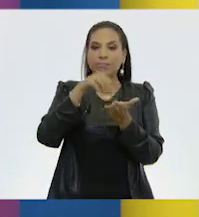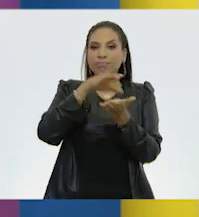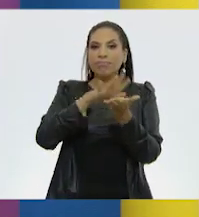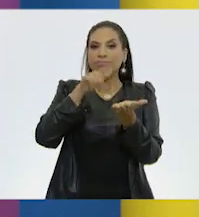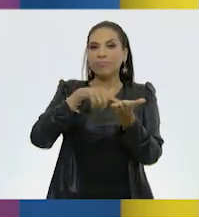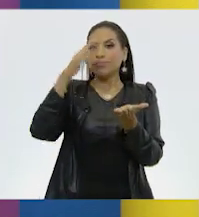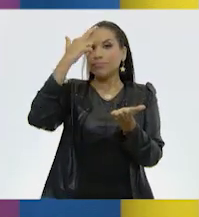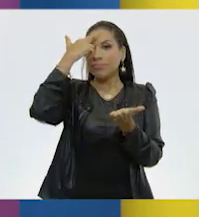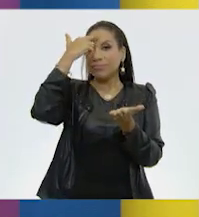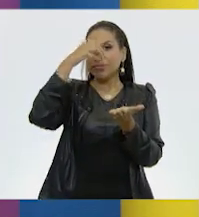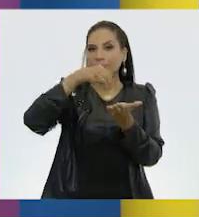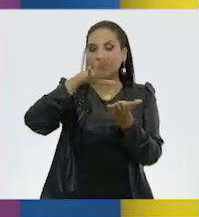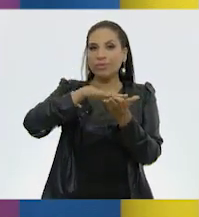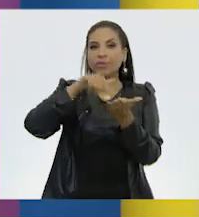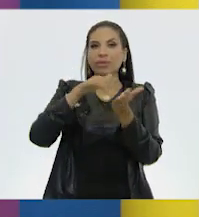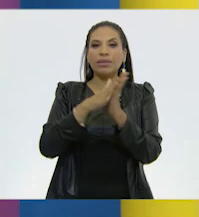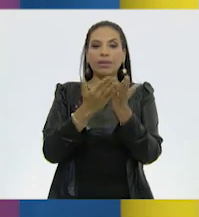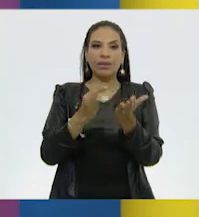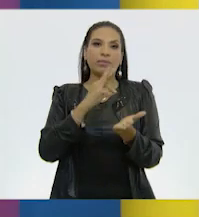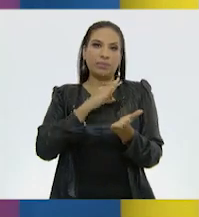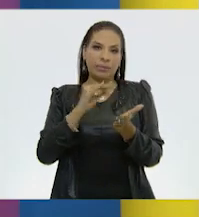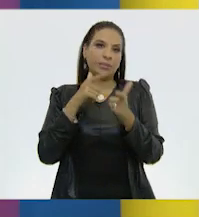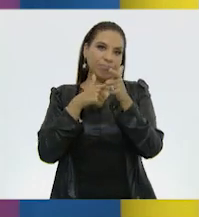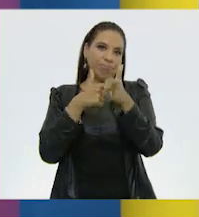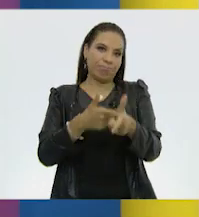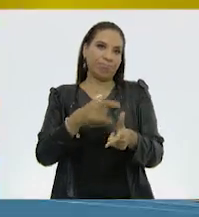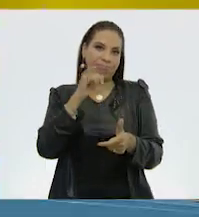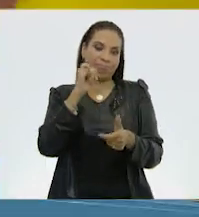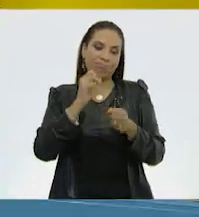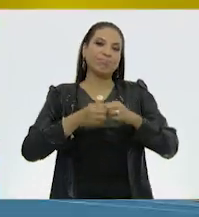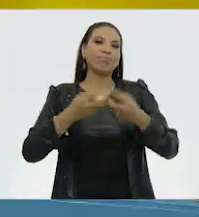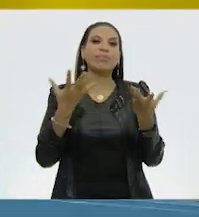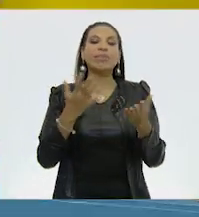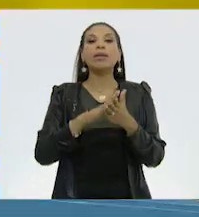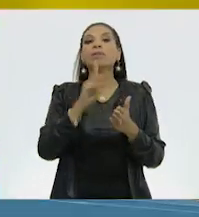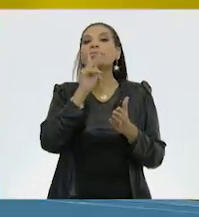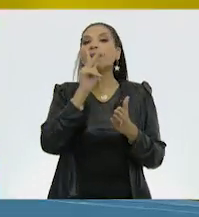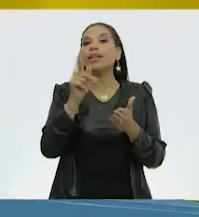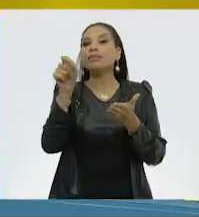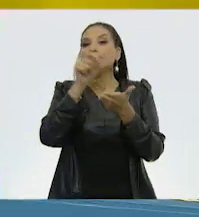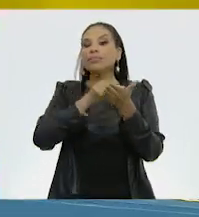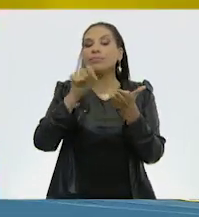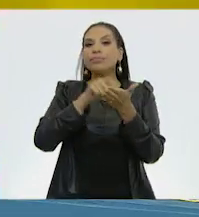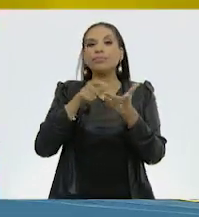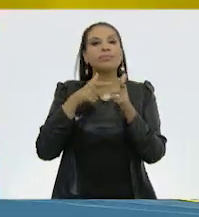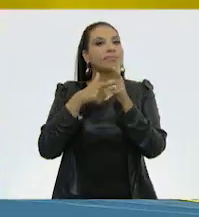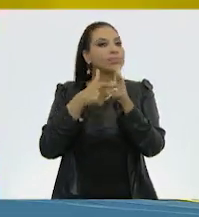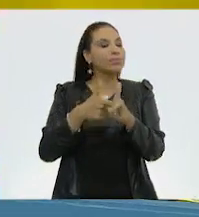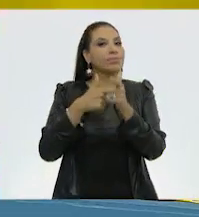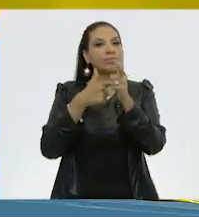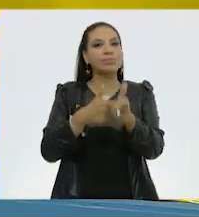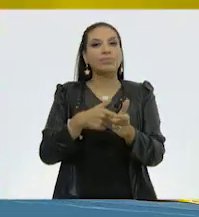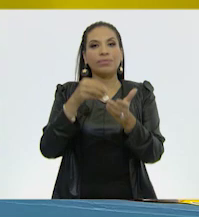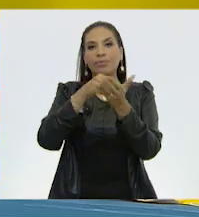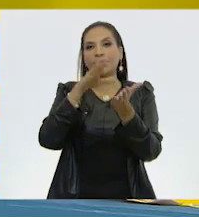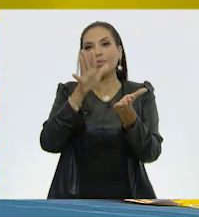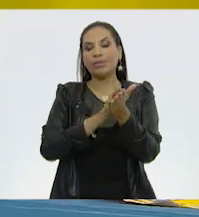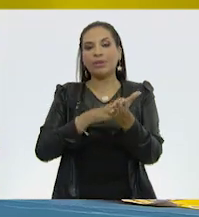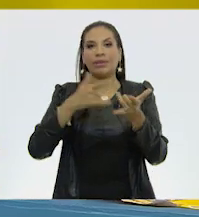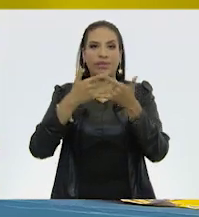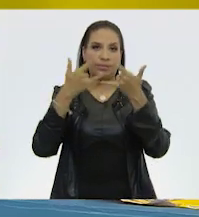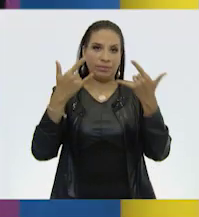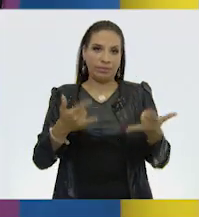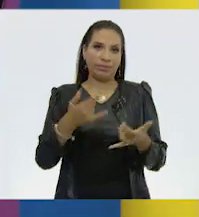mis recuerdos. Un libro sí podría permanecer. Claro, la palabra escrita puede sobrevivir y dejar un registro de tu